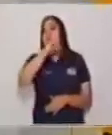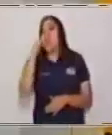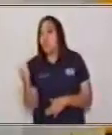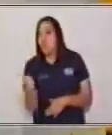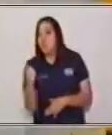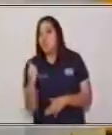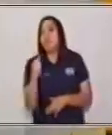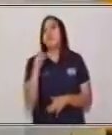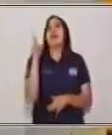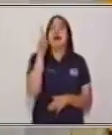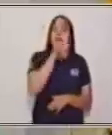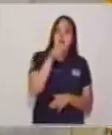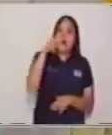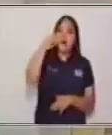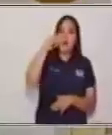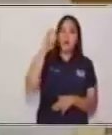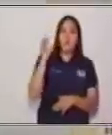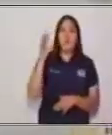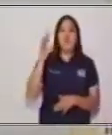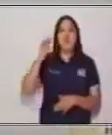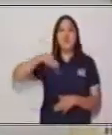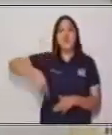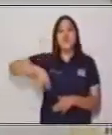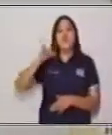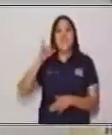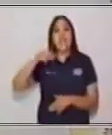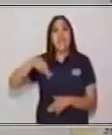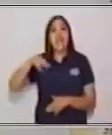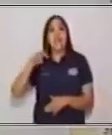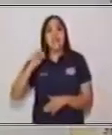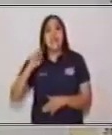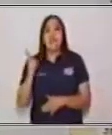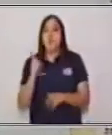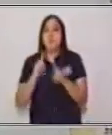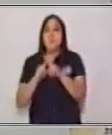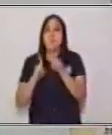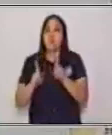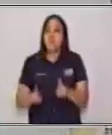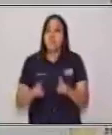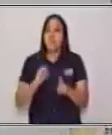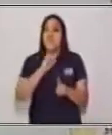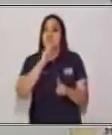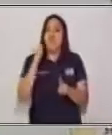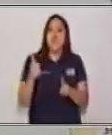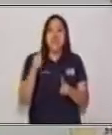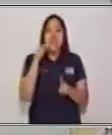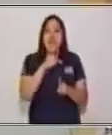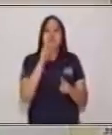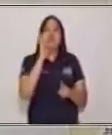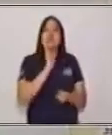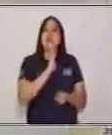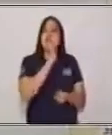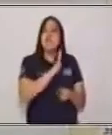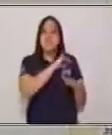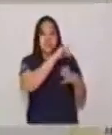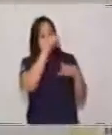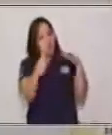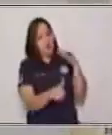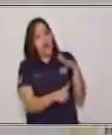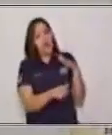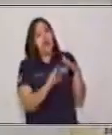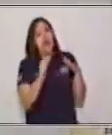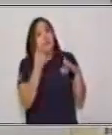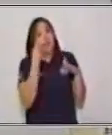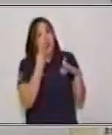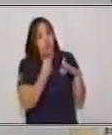a ser un término. Pero a diferencia del sintagma donde estaba el modificador indirecto de bachillerato, vemos 2 palabras